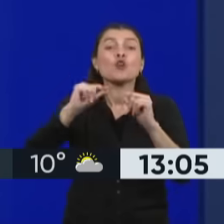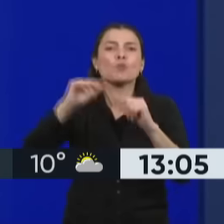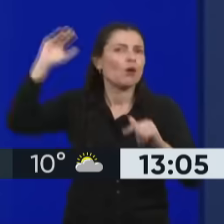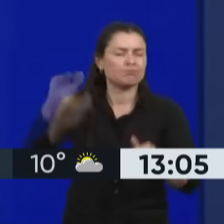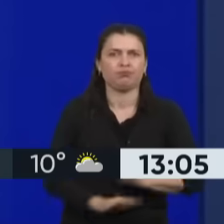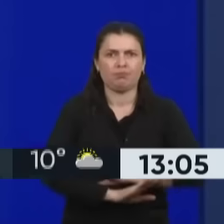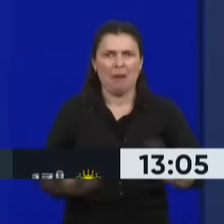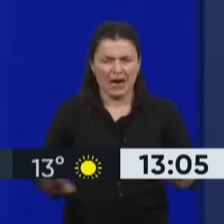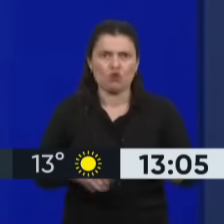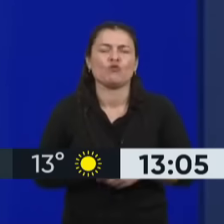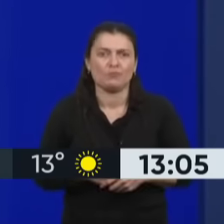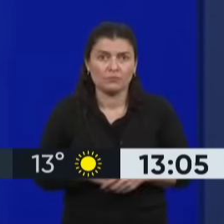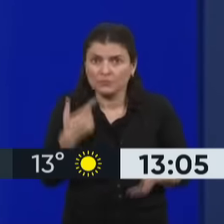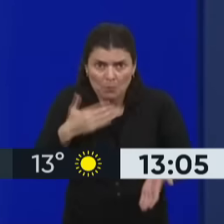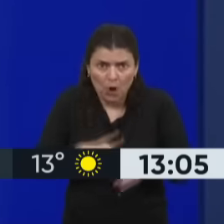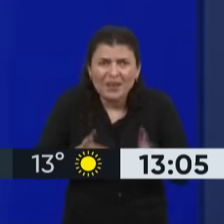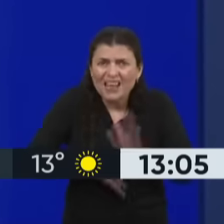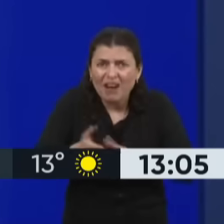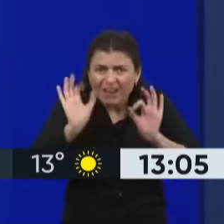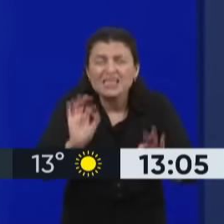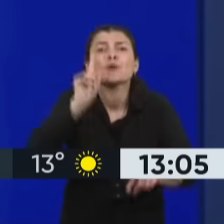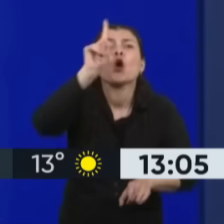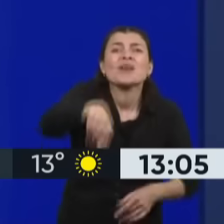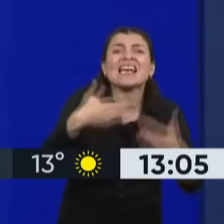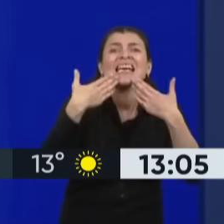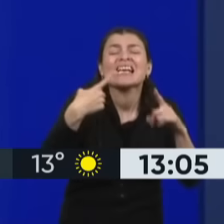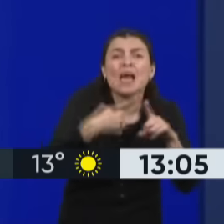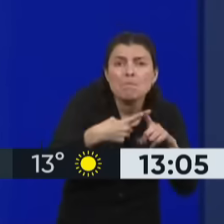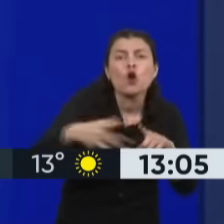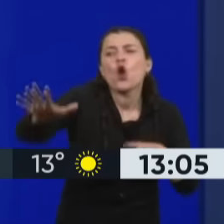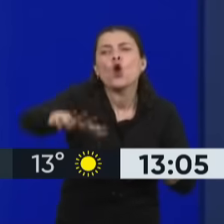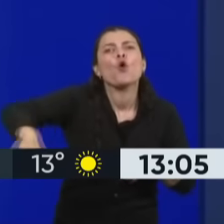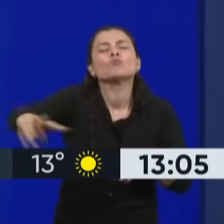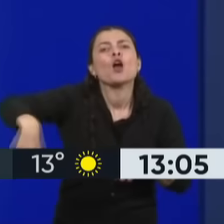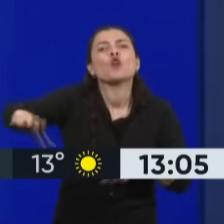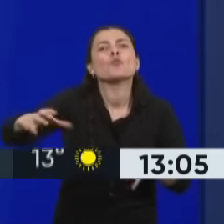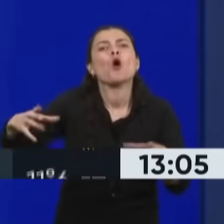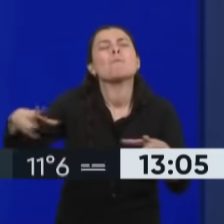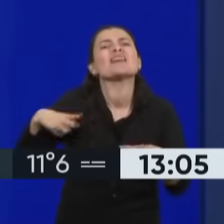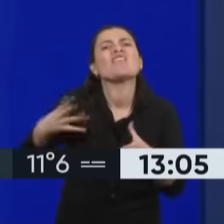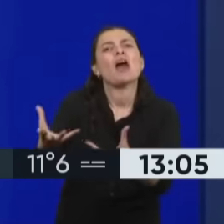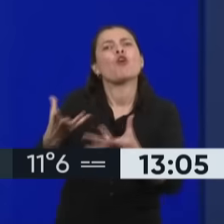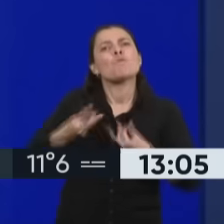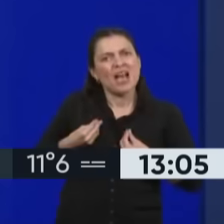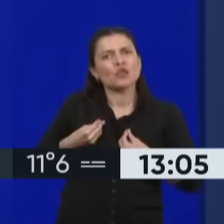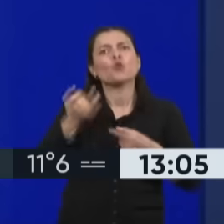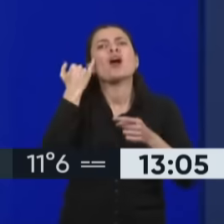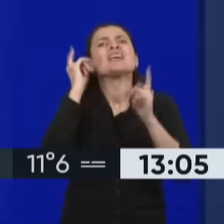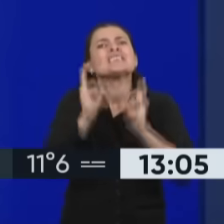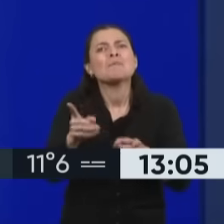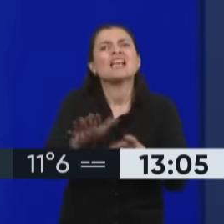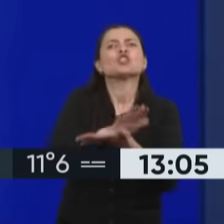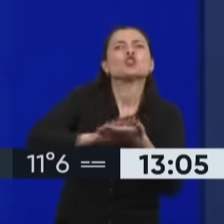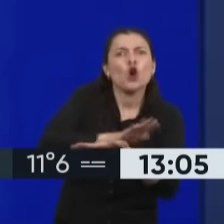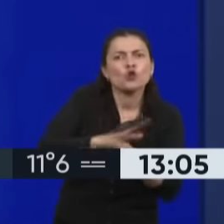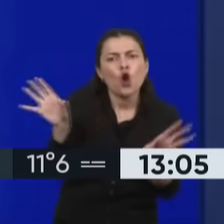obviamente, pero es un déficit de cuenta corriente que lo va a generar ¿quién? El sector privado, y se resuelve entre privados y